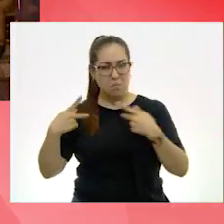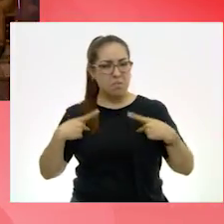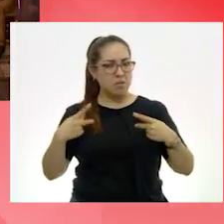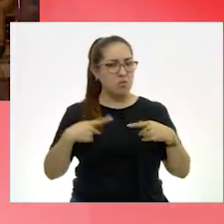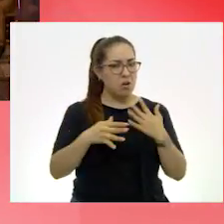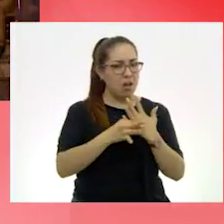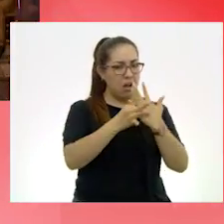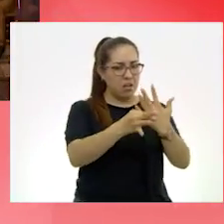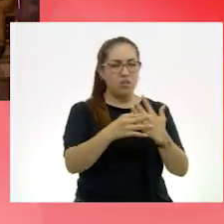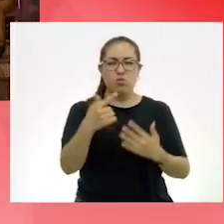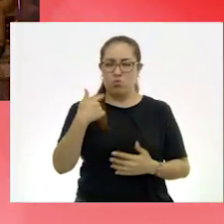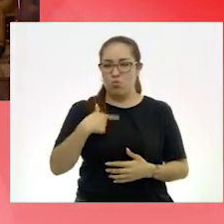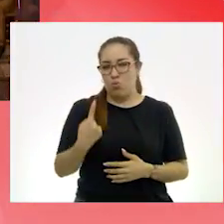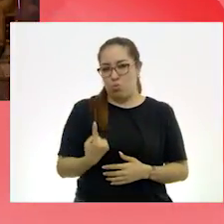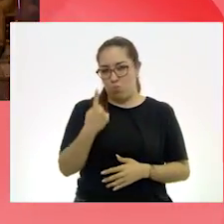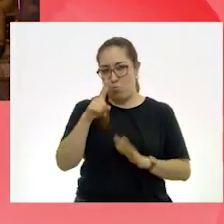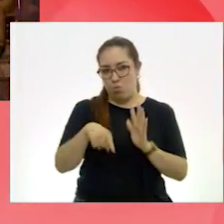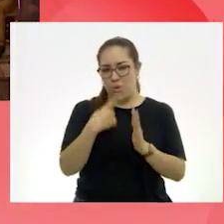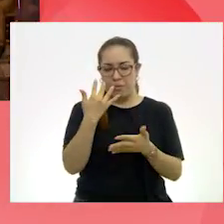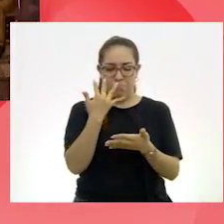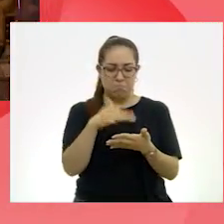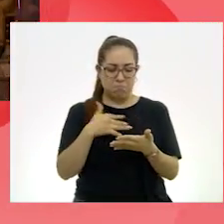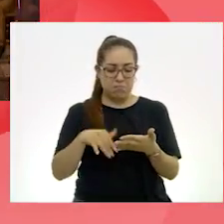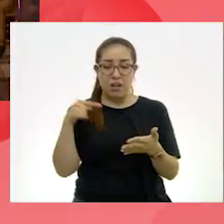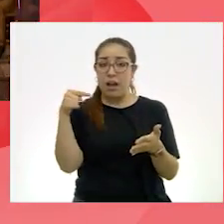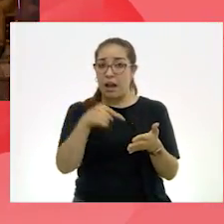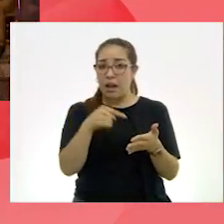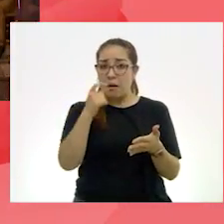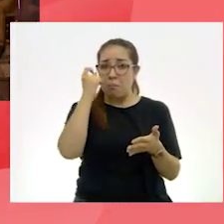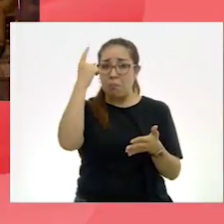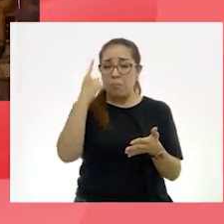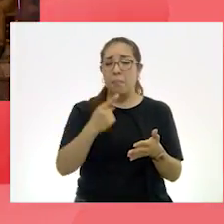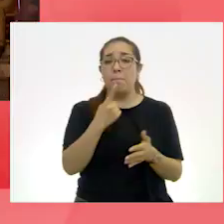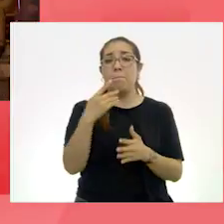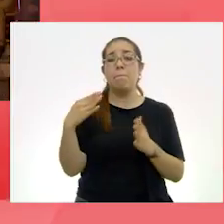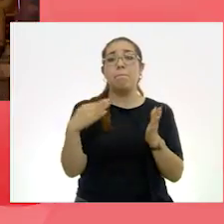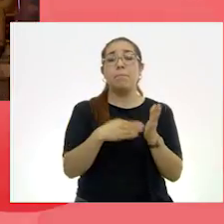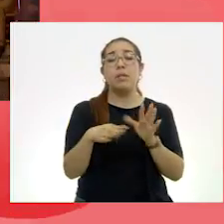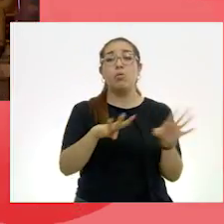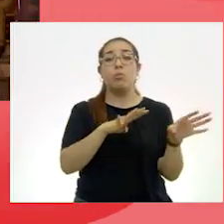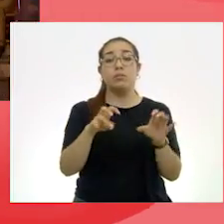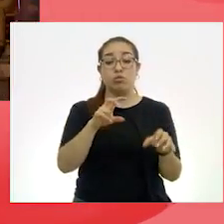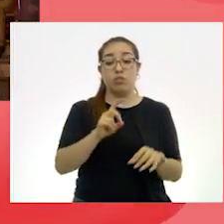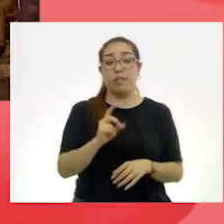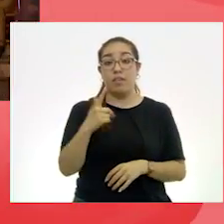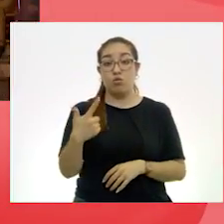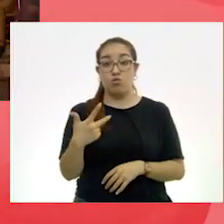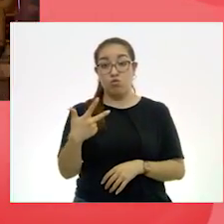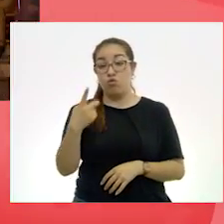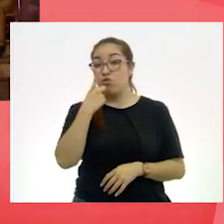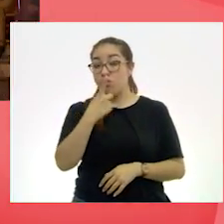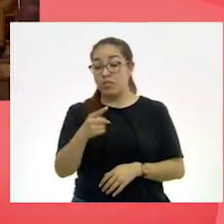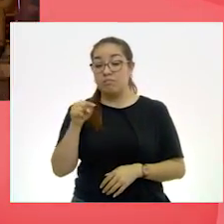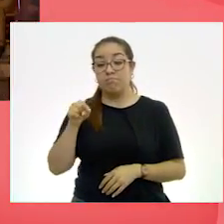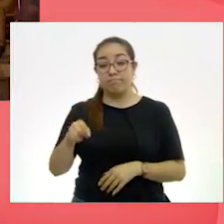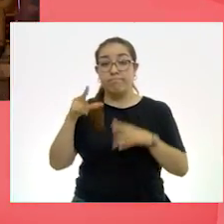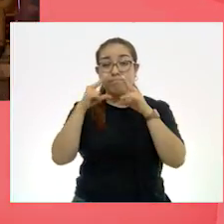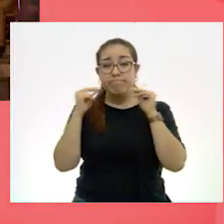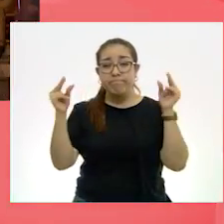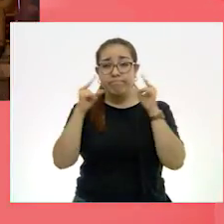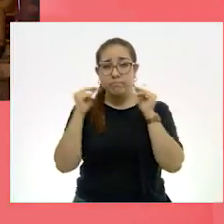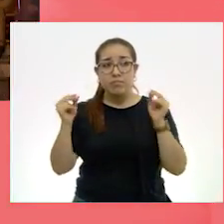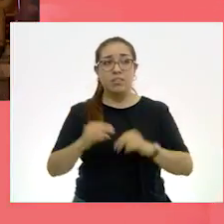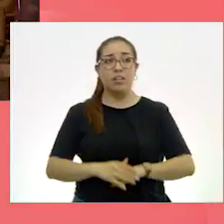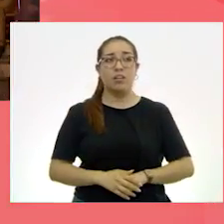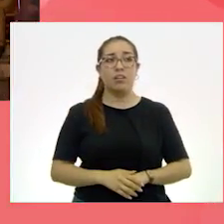alguna que yo leí, que se escribió en 1938, en donde decía que estaba Zapata tallando en la